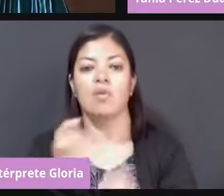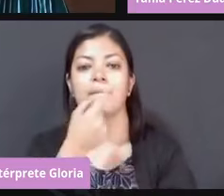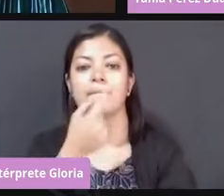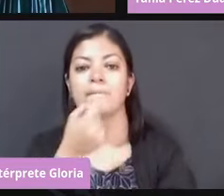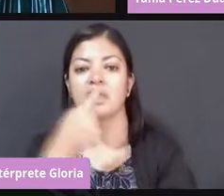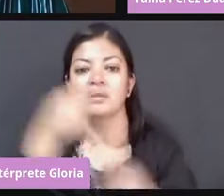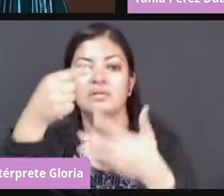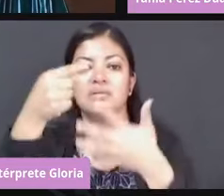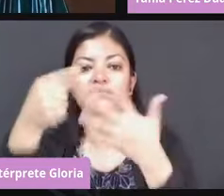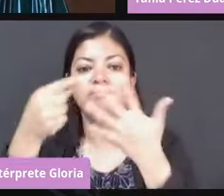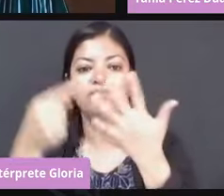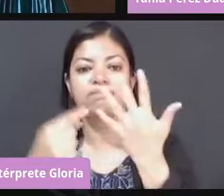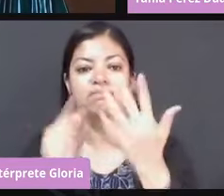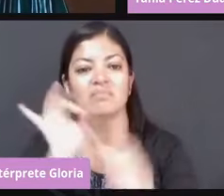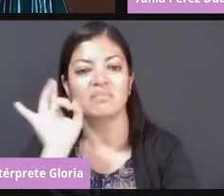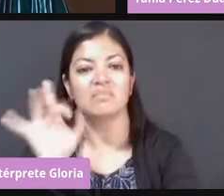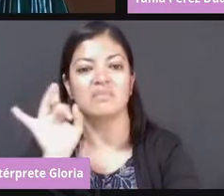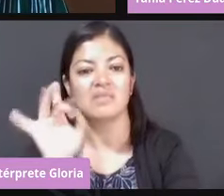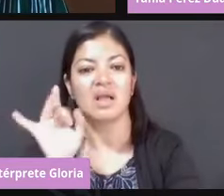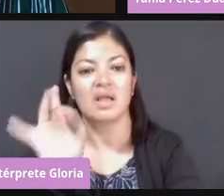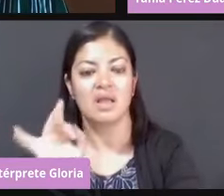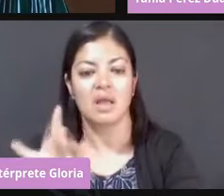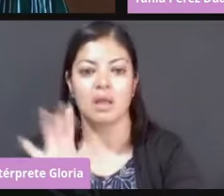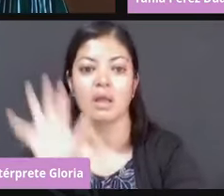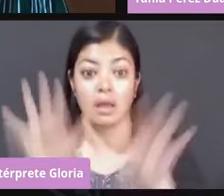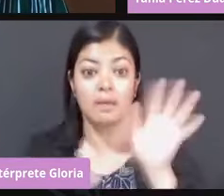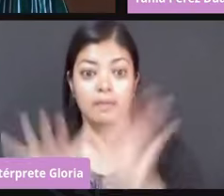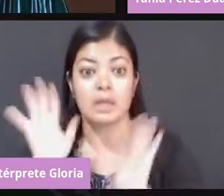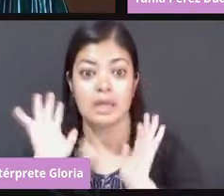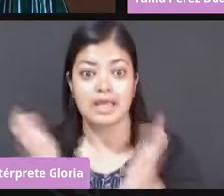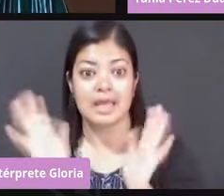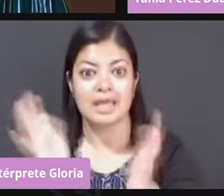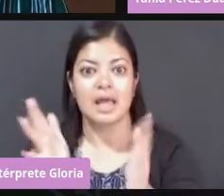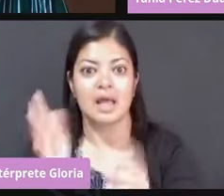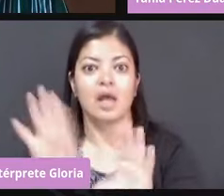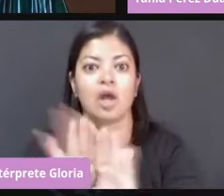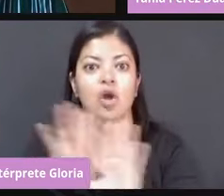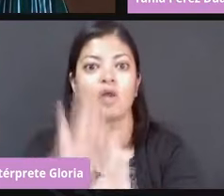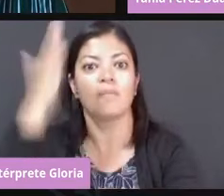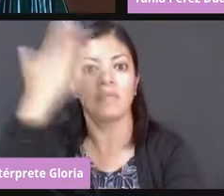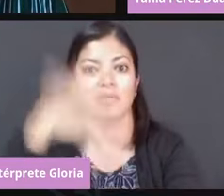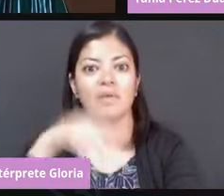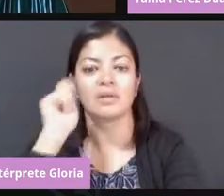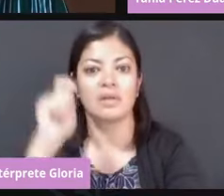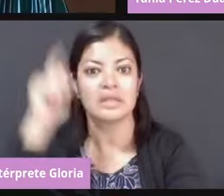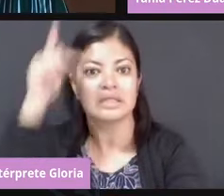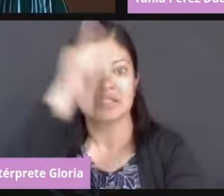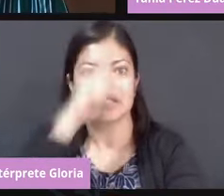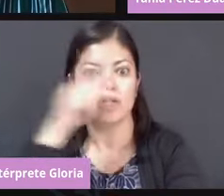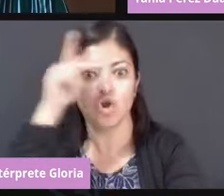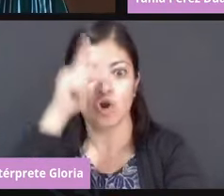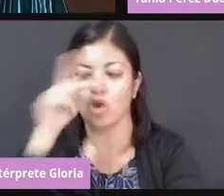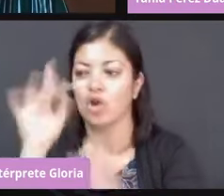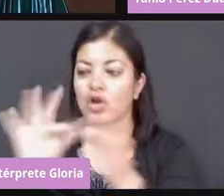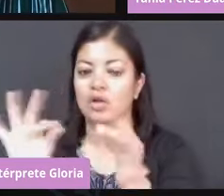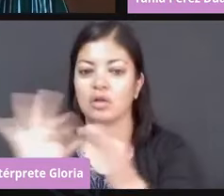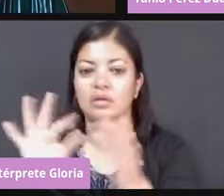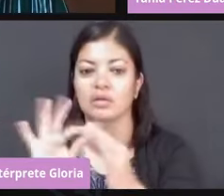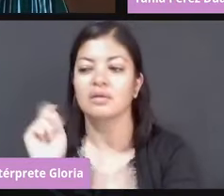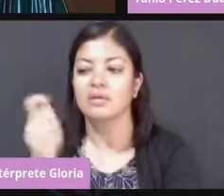medicamentos que hay, hay veces que hasta saben mucho más que los psicólogos en relación al trastorno